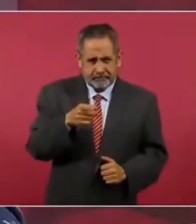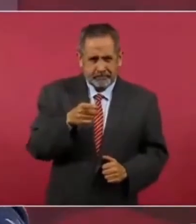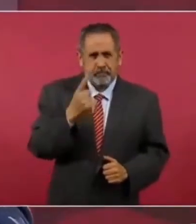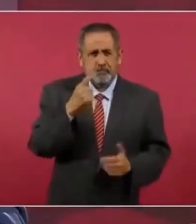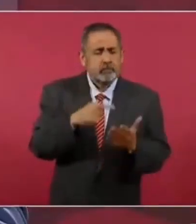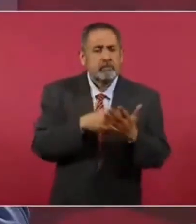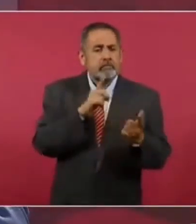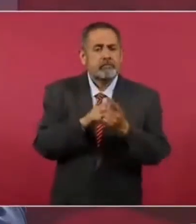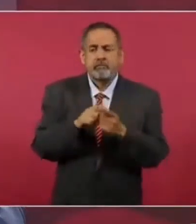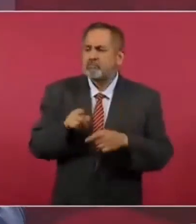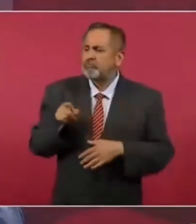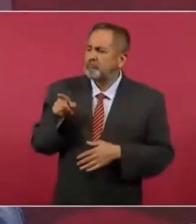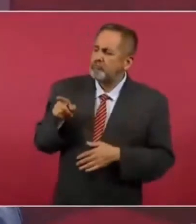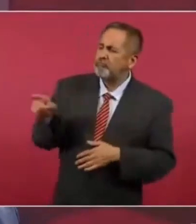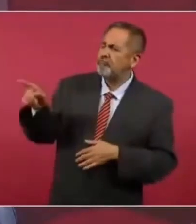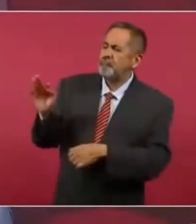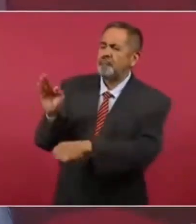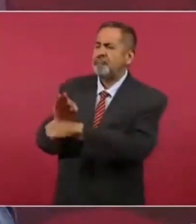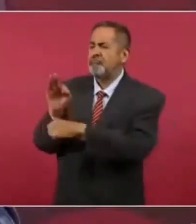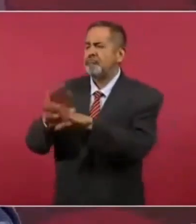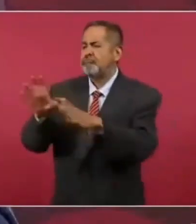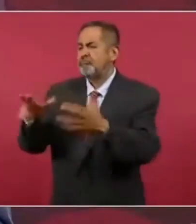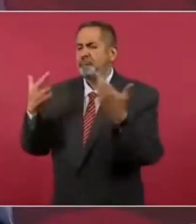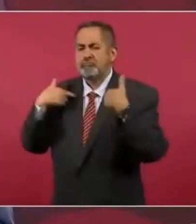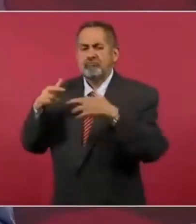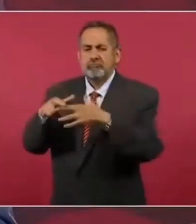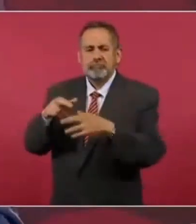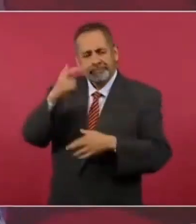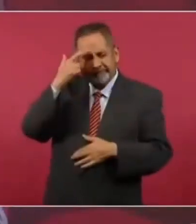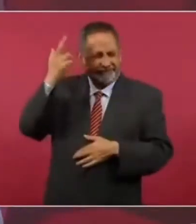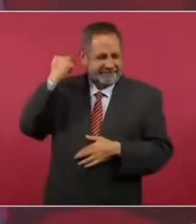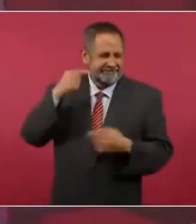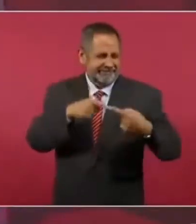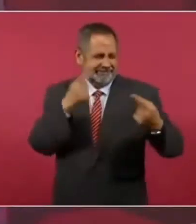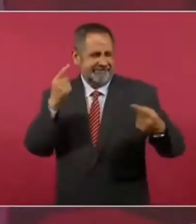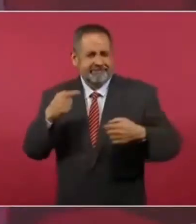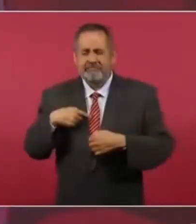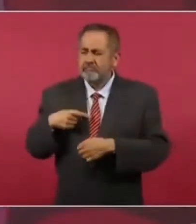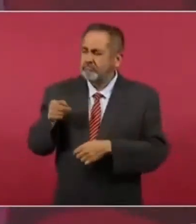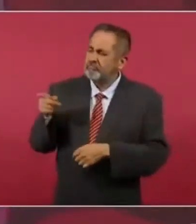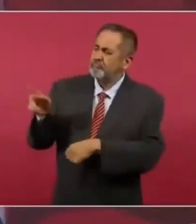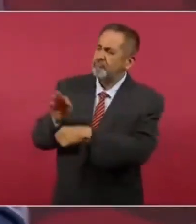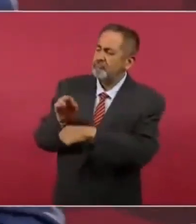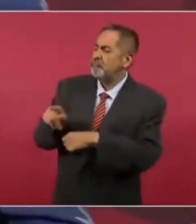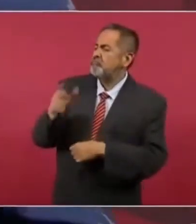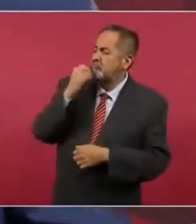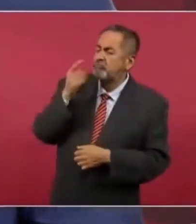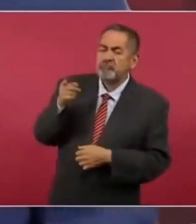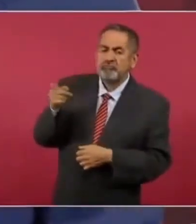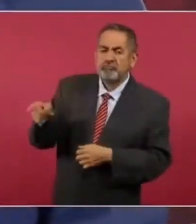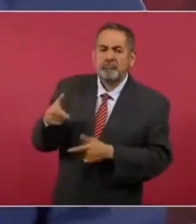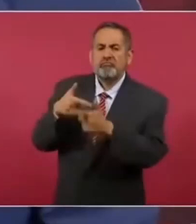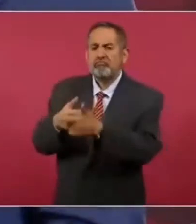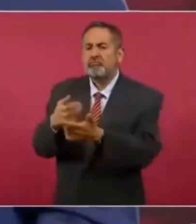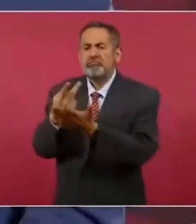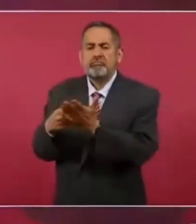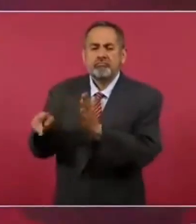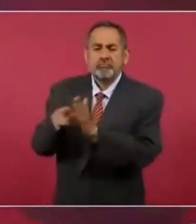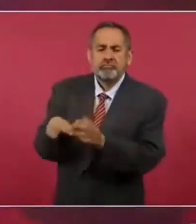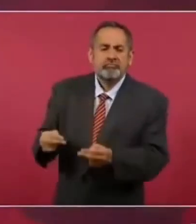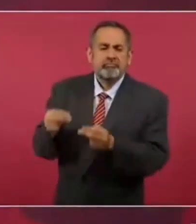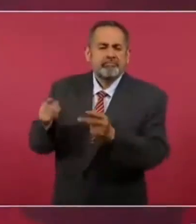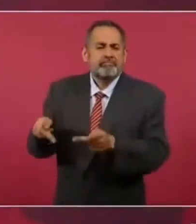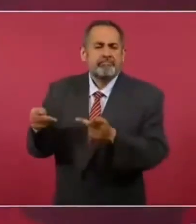una vez me dijeron, es que ustedes defienden a los maestros, estábamos en oposición, porque quieren que se sigan vendiendo las